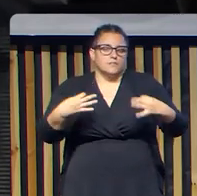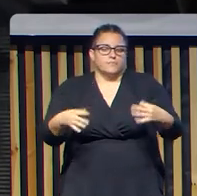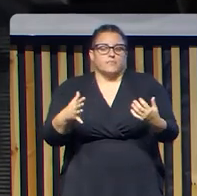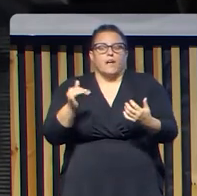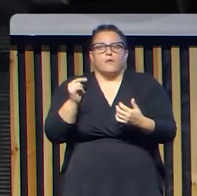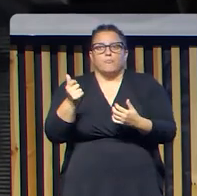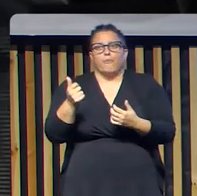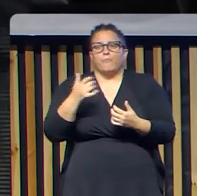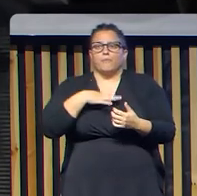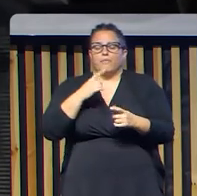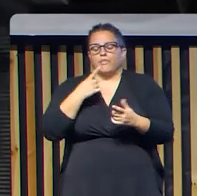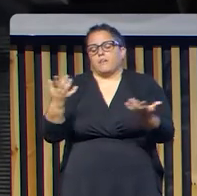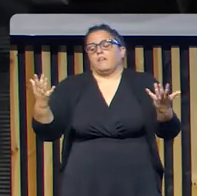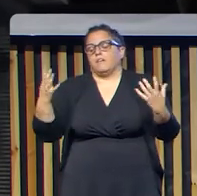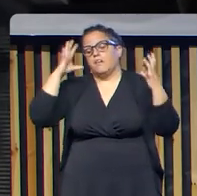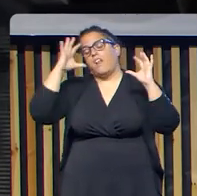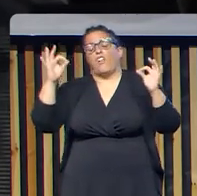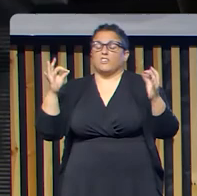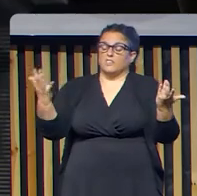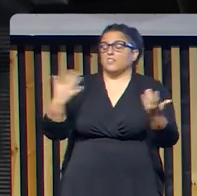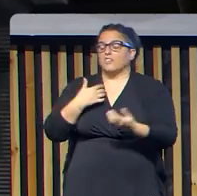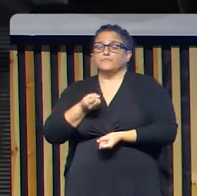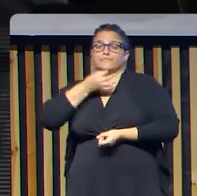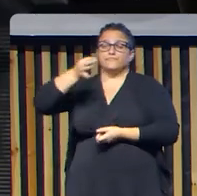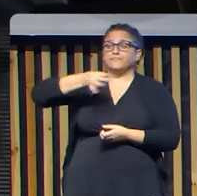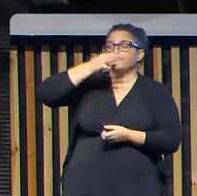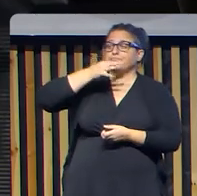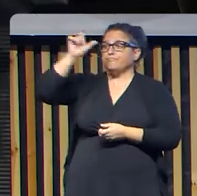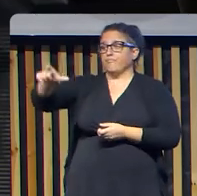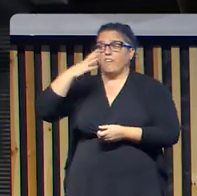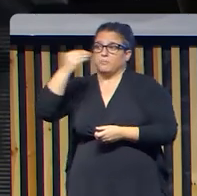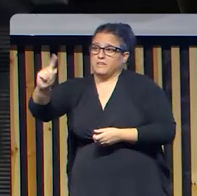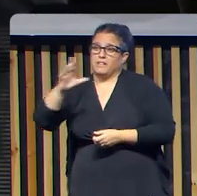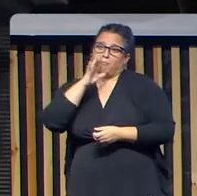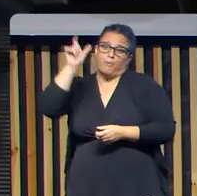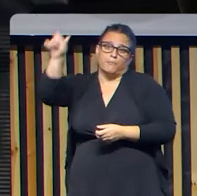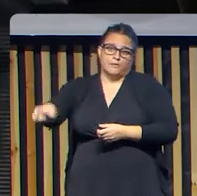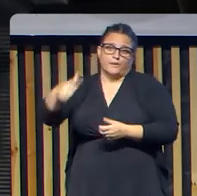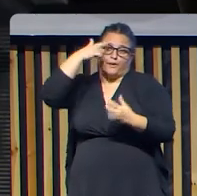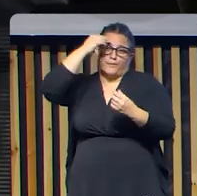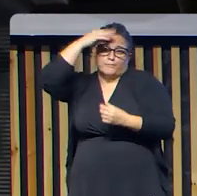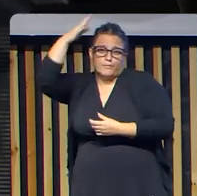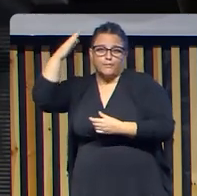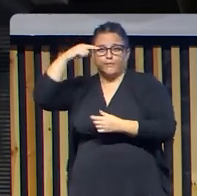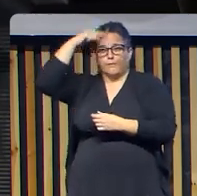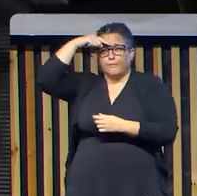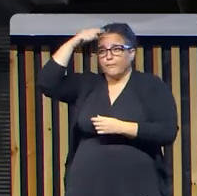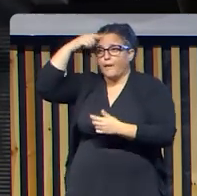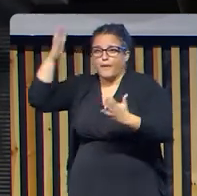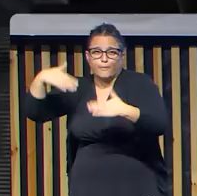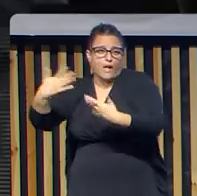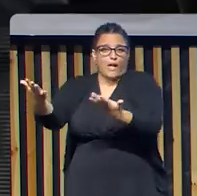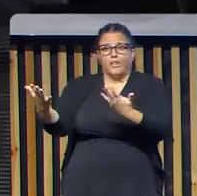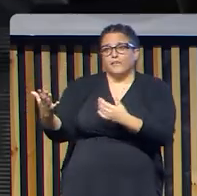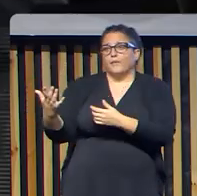sesgo de pensar bueno es que esto claro Pues claro la gente que no ha ido apenas a la escuela Nunca lo va a poder entender no O sea